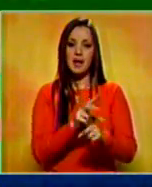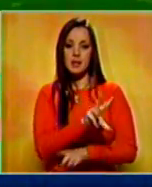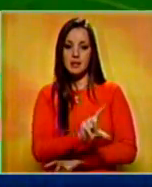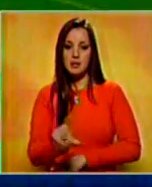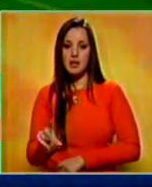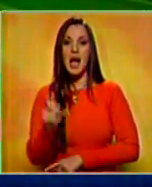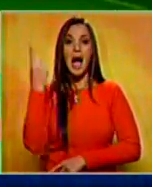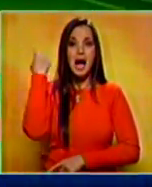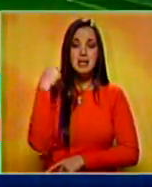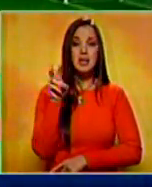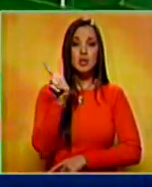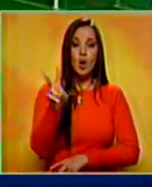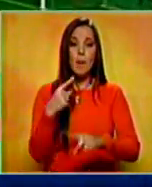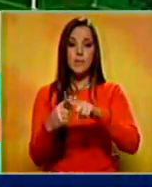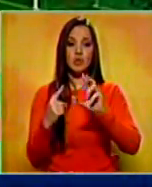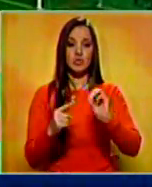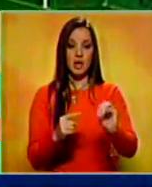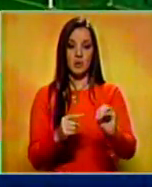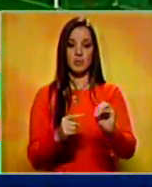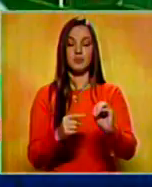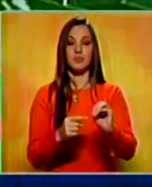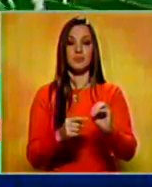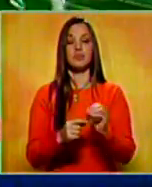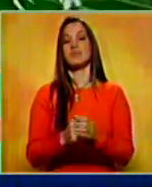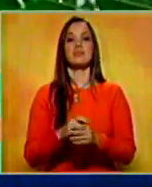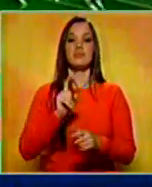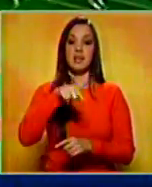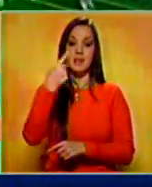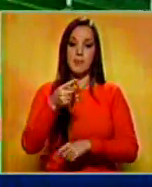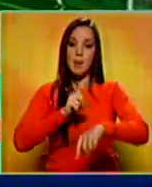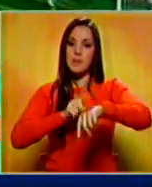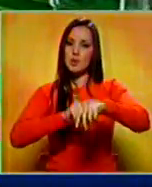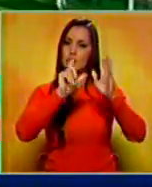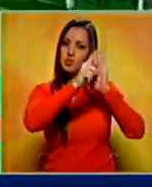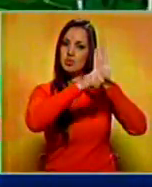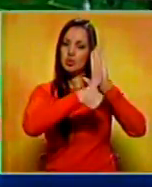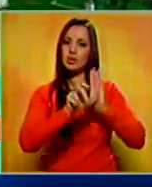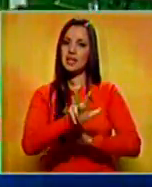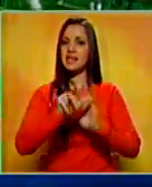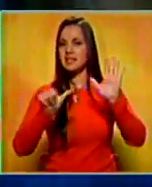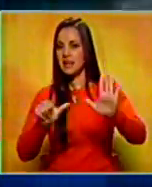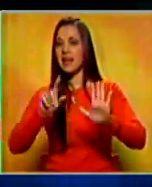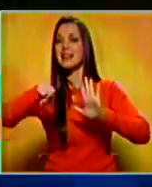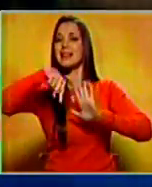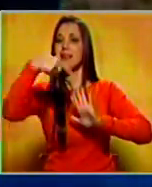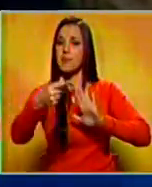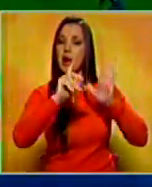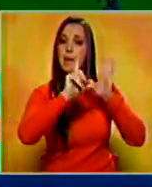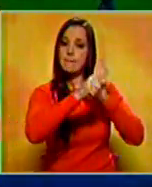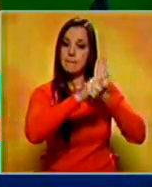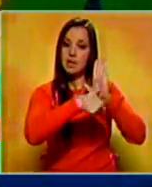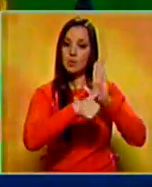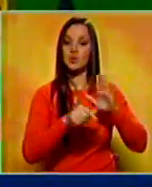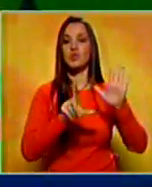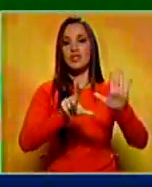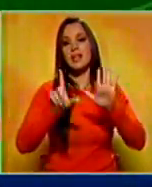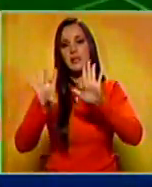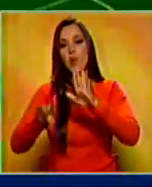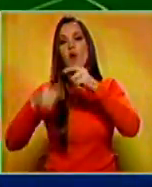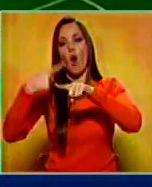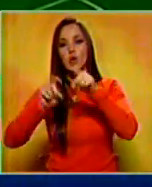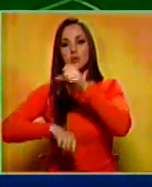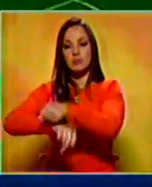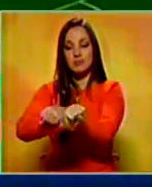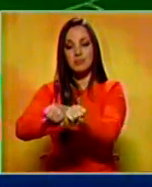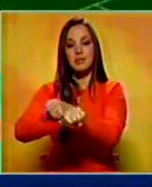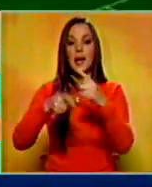ayer venció 2-0. Olivier Giroud, al minuto 36, y Aaron Ramsey, a los 79, convirtieron por el equipo inglés. Sin embargo, el